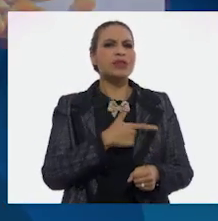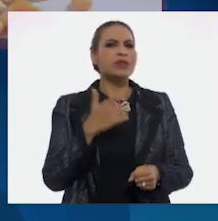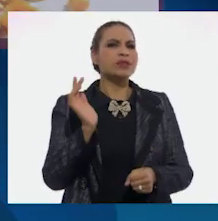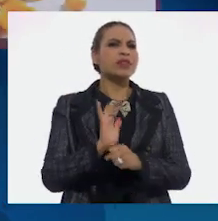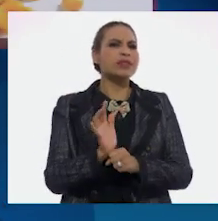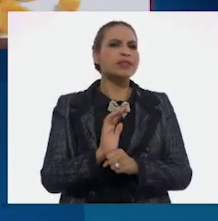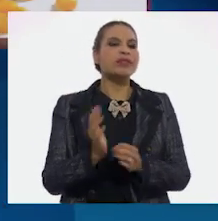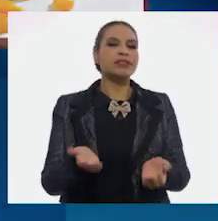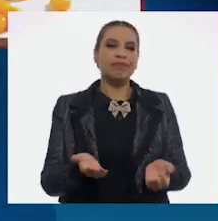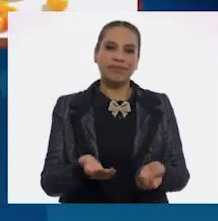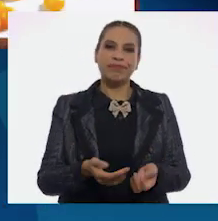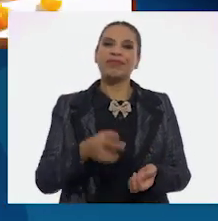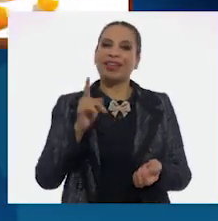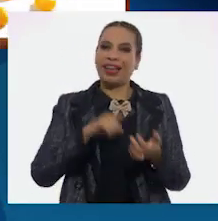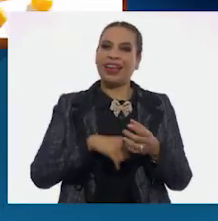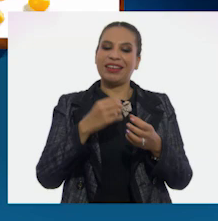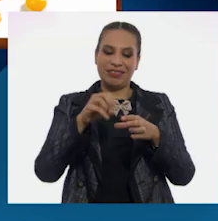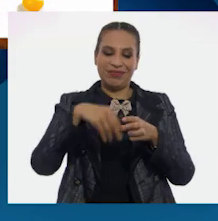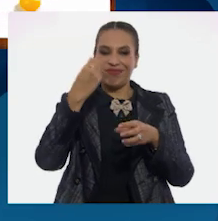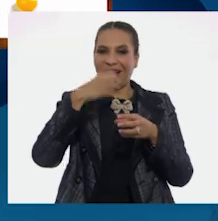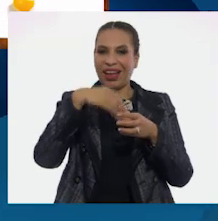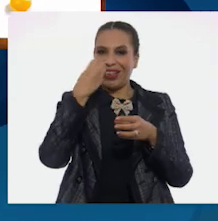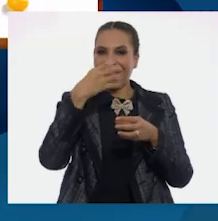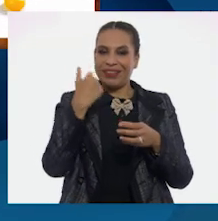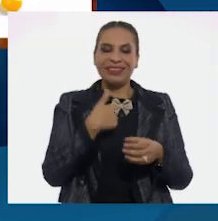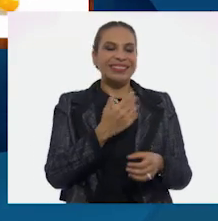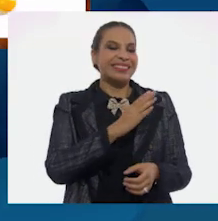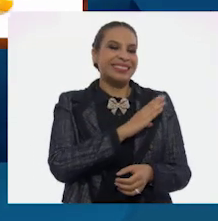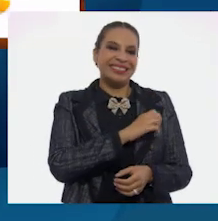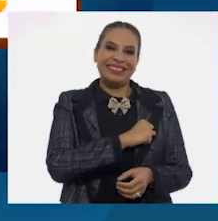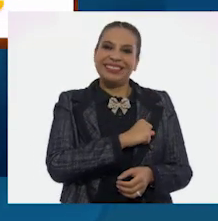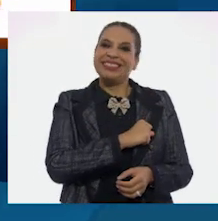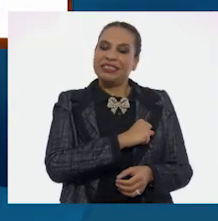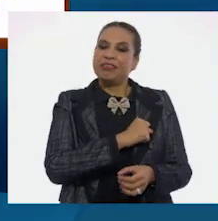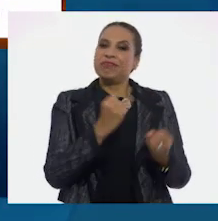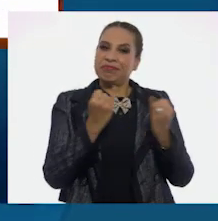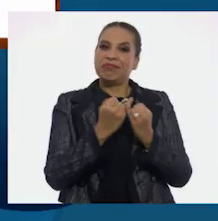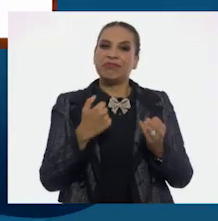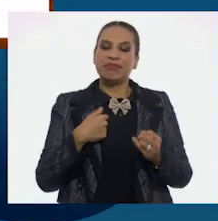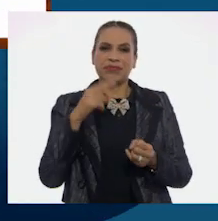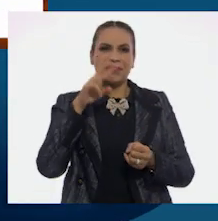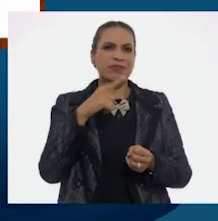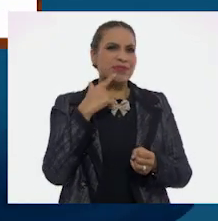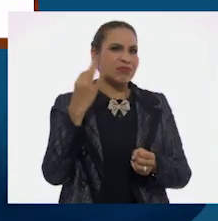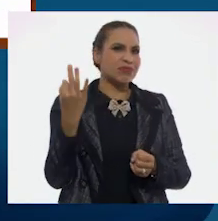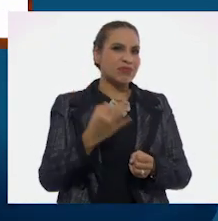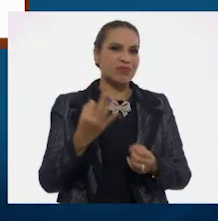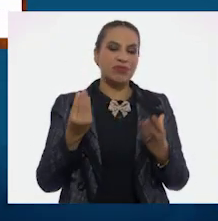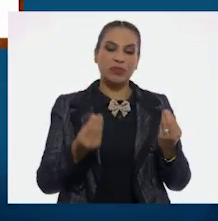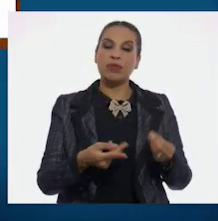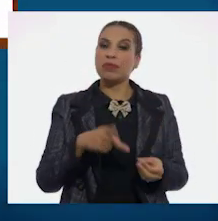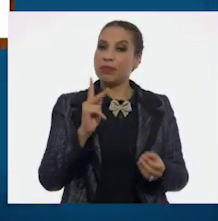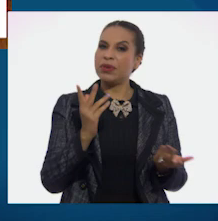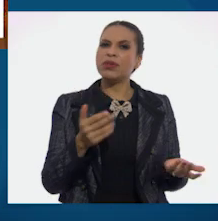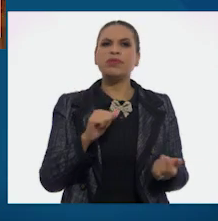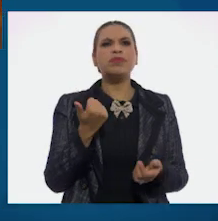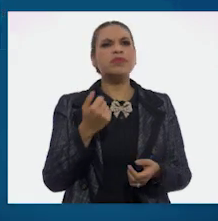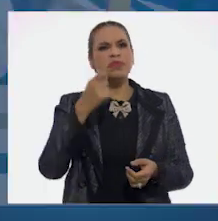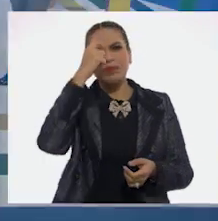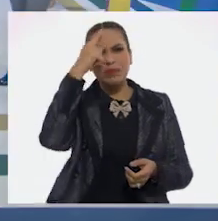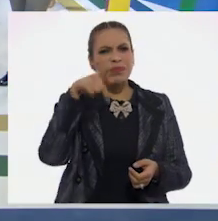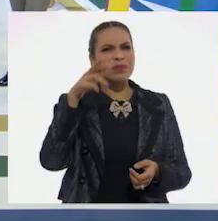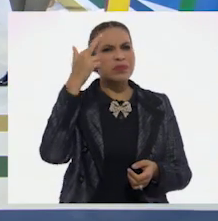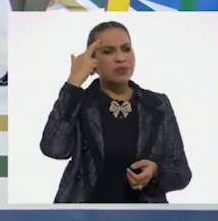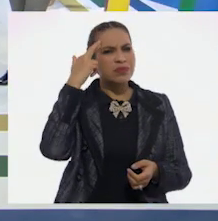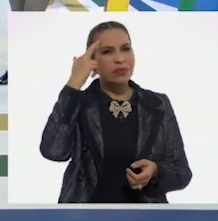cine? ¿Qué? Las palomitas. ¡Uy, sí, me encantan! Ay, a mí también, son muy ricas. Pero a ver, ¿qué otro invento se